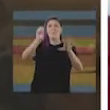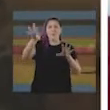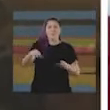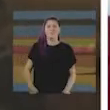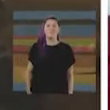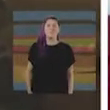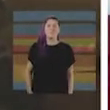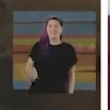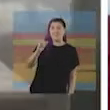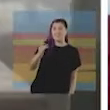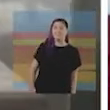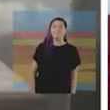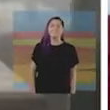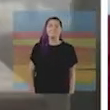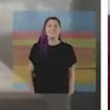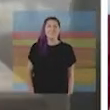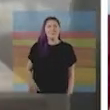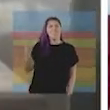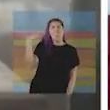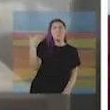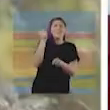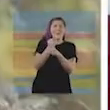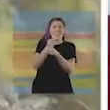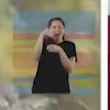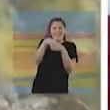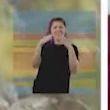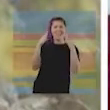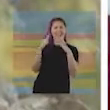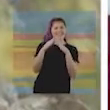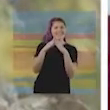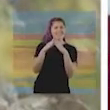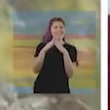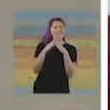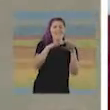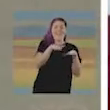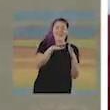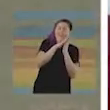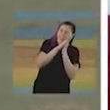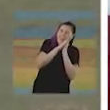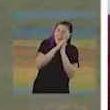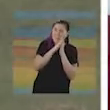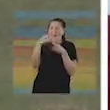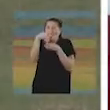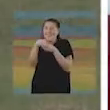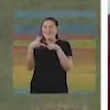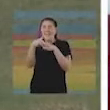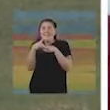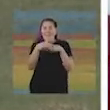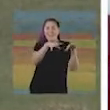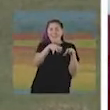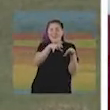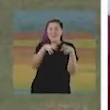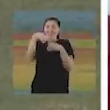que se ha consolidado porque hoy Córdoba es previsible, Córdoba ha planteado mantener las flexibilizaciones en lo que va